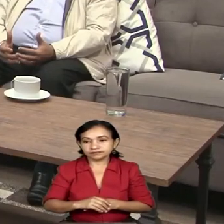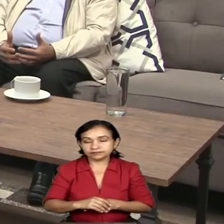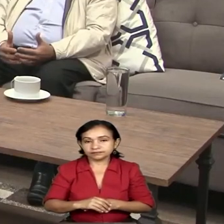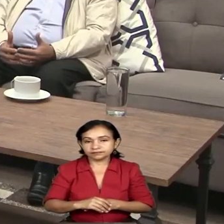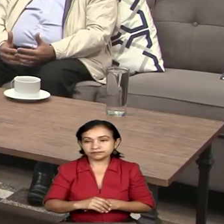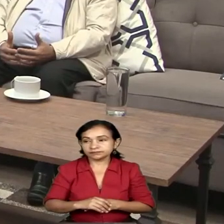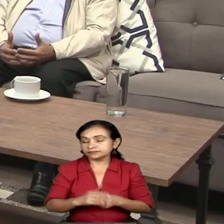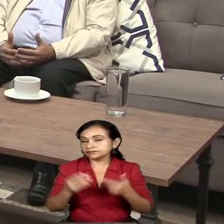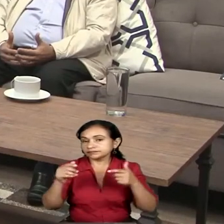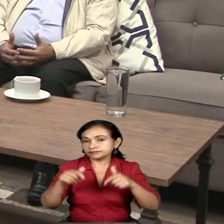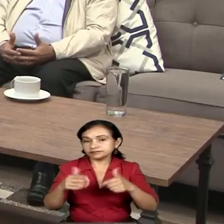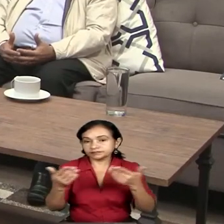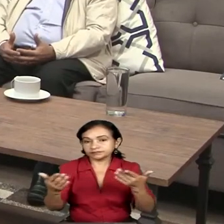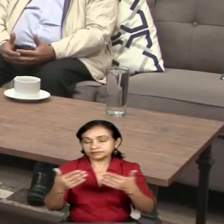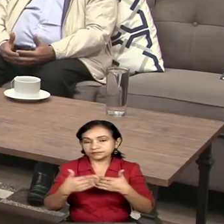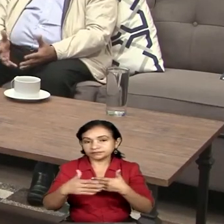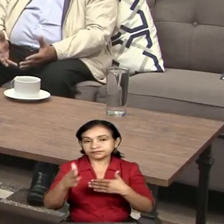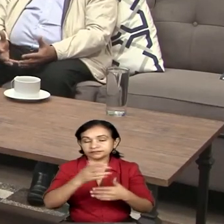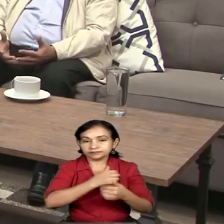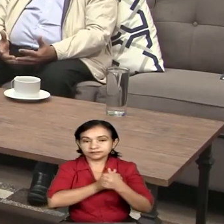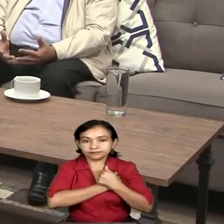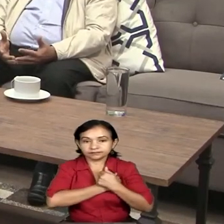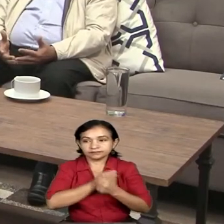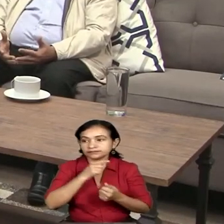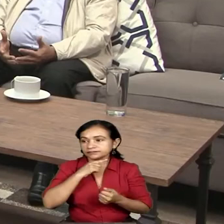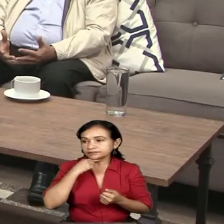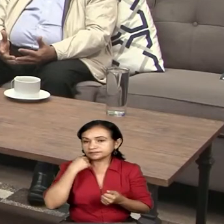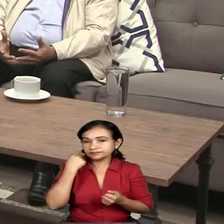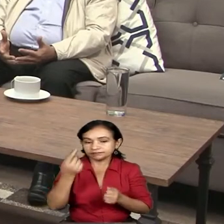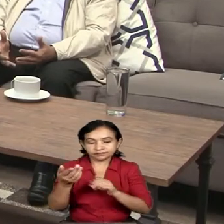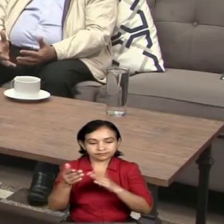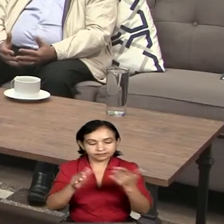ves que cuando el amor es verdadero no puede morir.